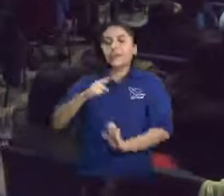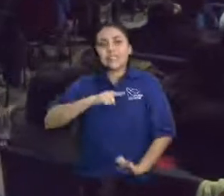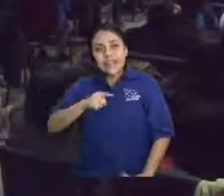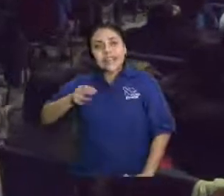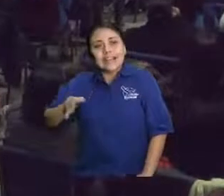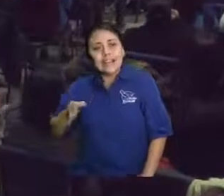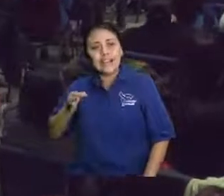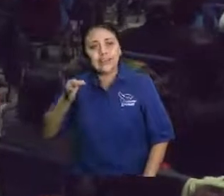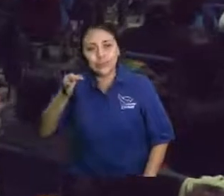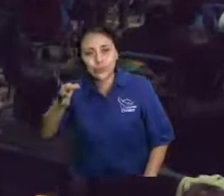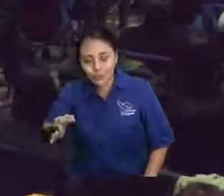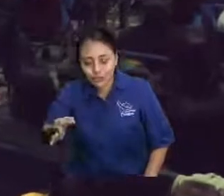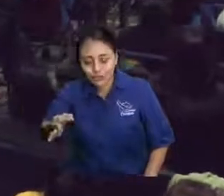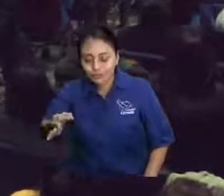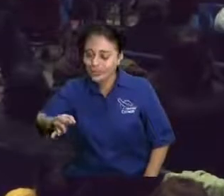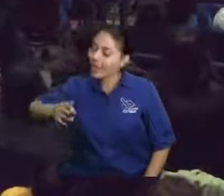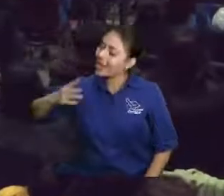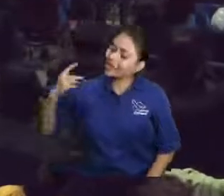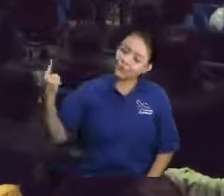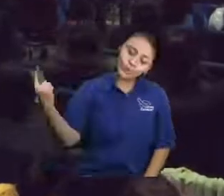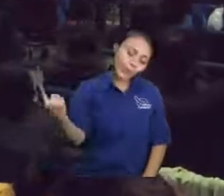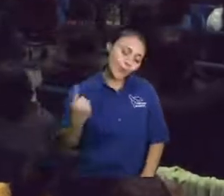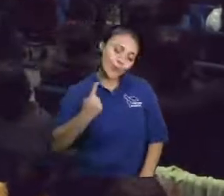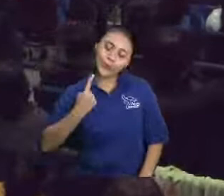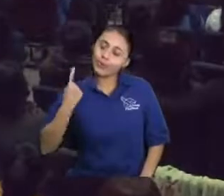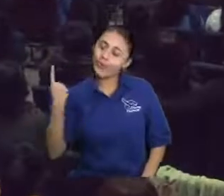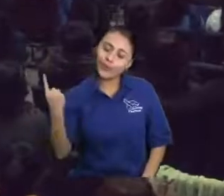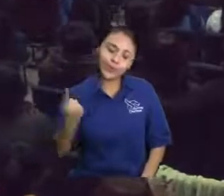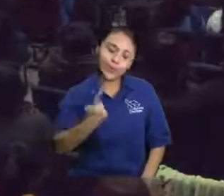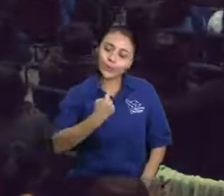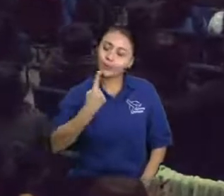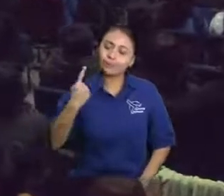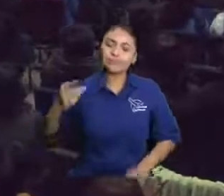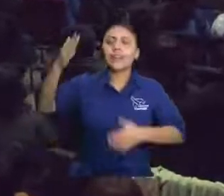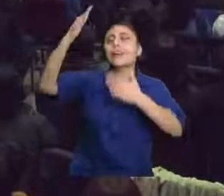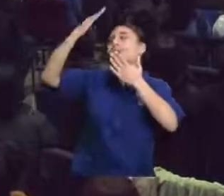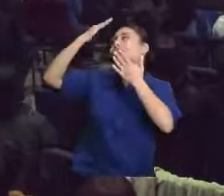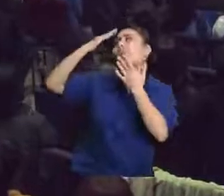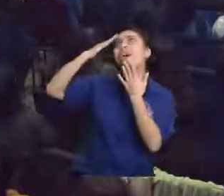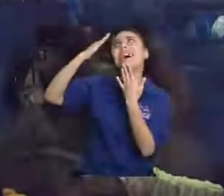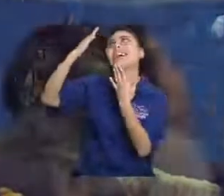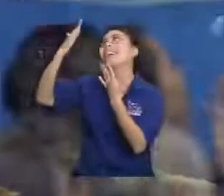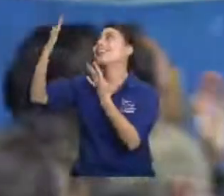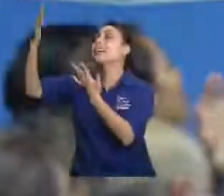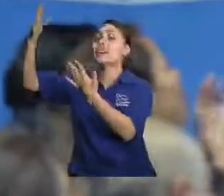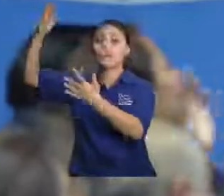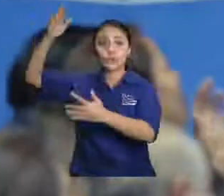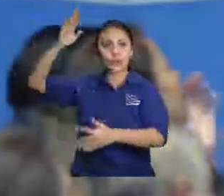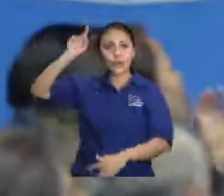espero ser, lo debo todo a